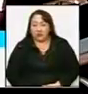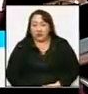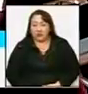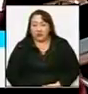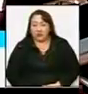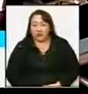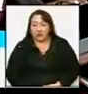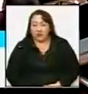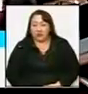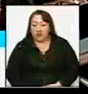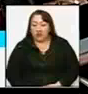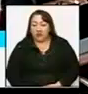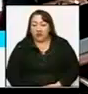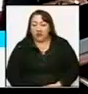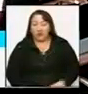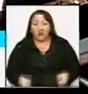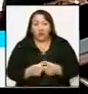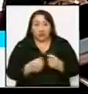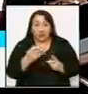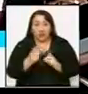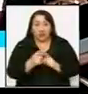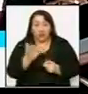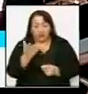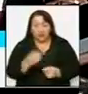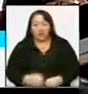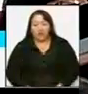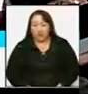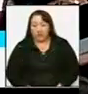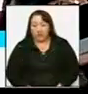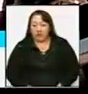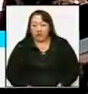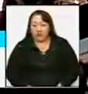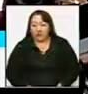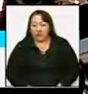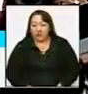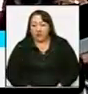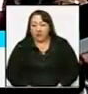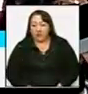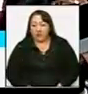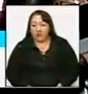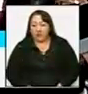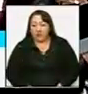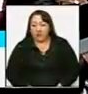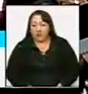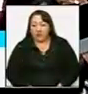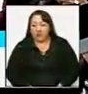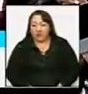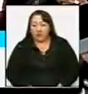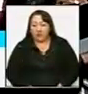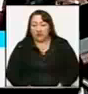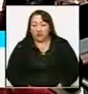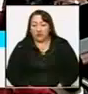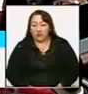Congresista, le damos la palabra. ¿Sí? Sí, a ver, por favor, congresista Alcorta.